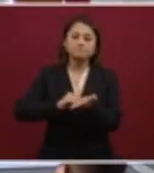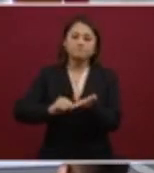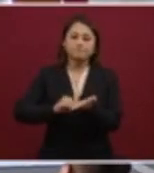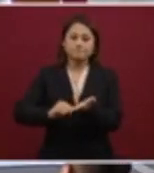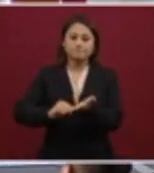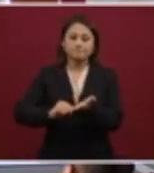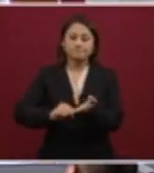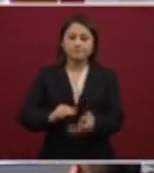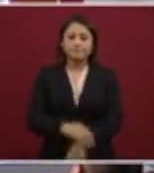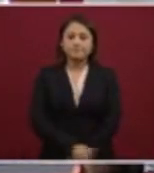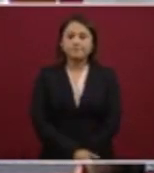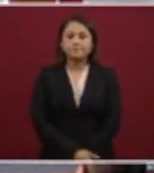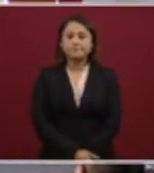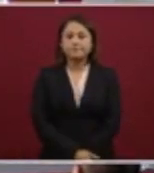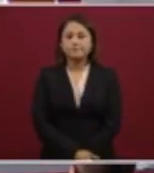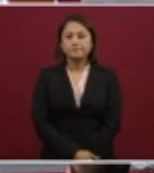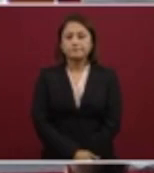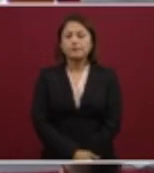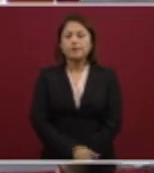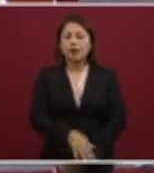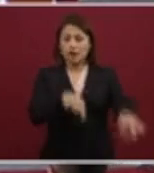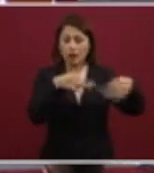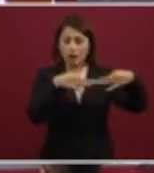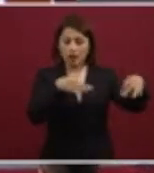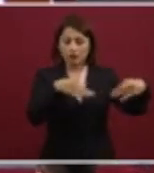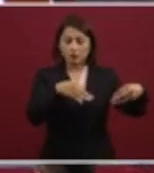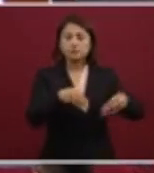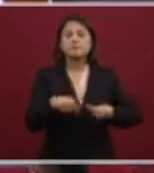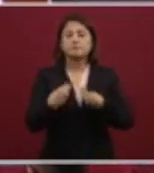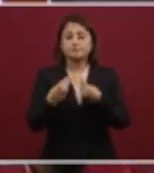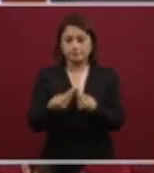Y les vamos a entregar copia